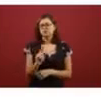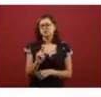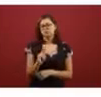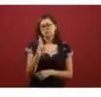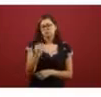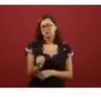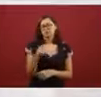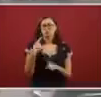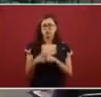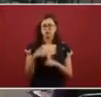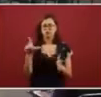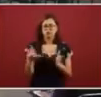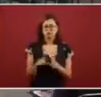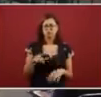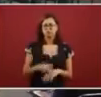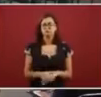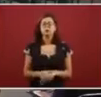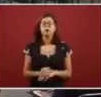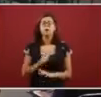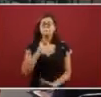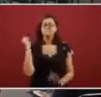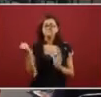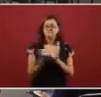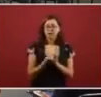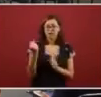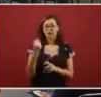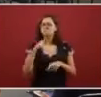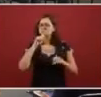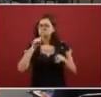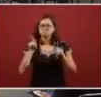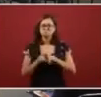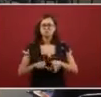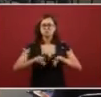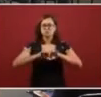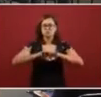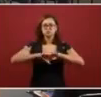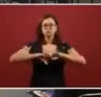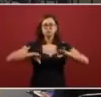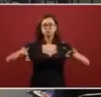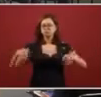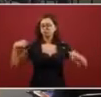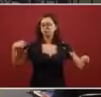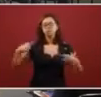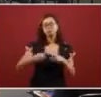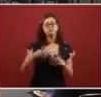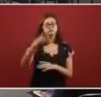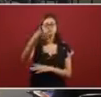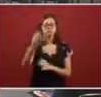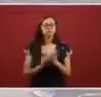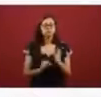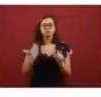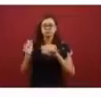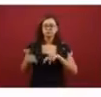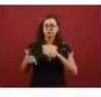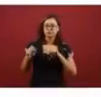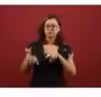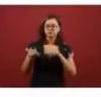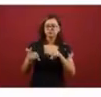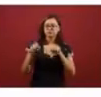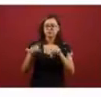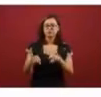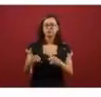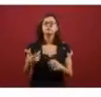lo vemos por marca, continúa la estabilidad en los últimos 3 meses, con las marcas que tienen el mayor